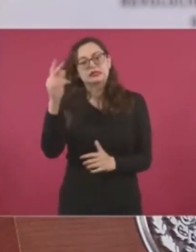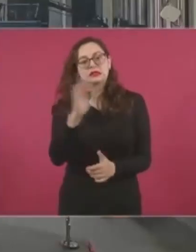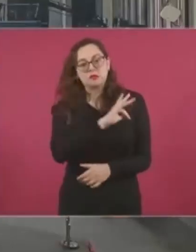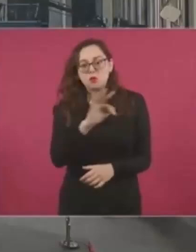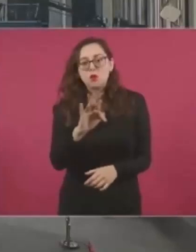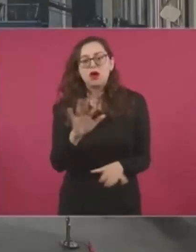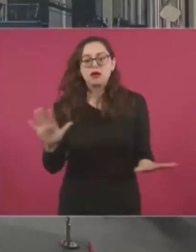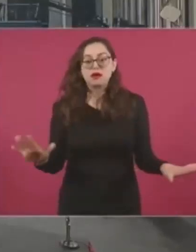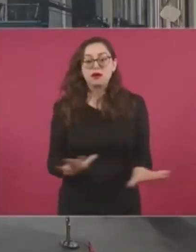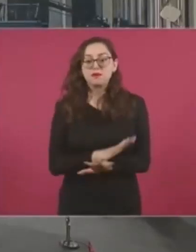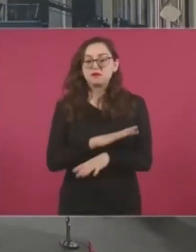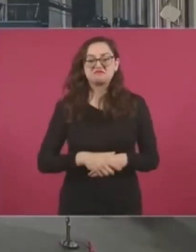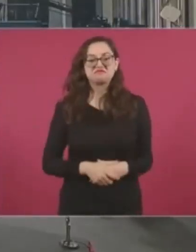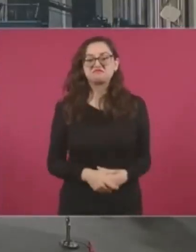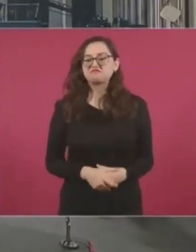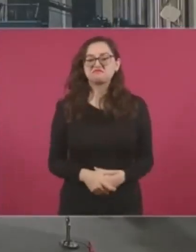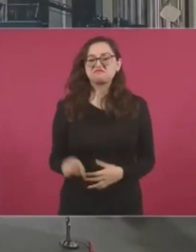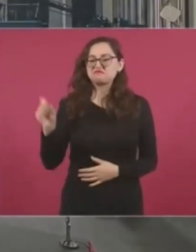Entonces siguen con lo mismo.